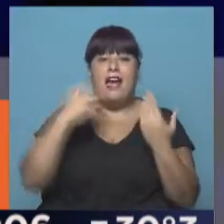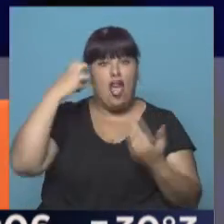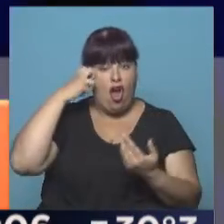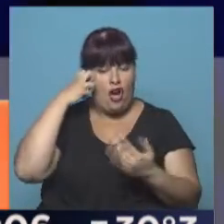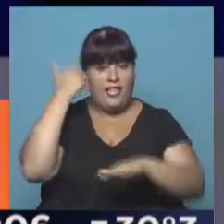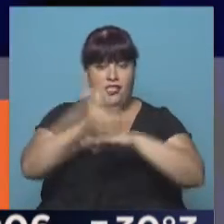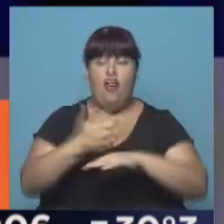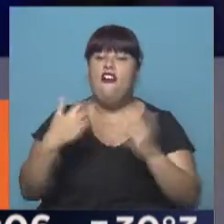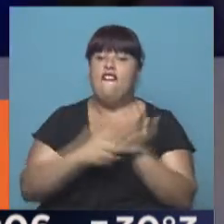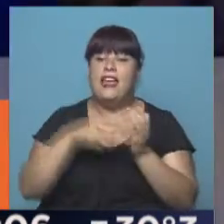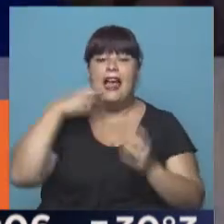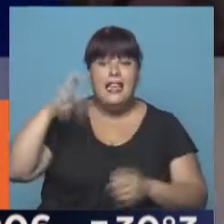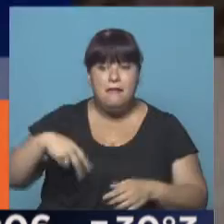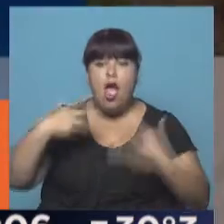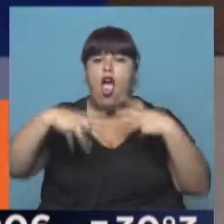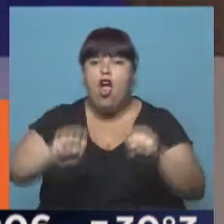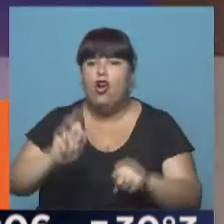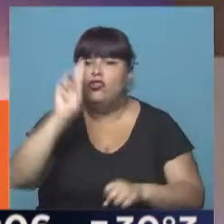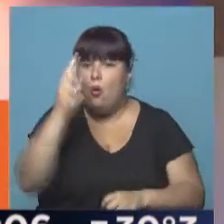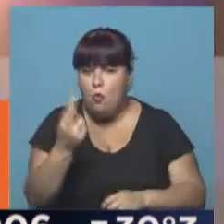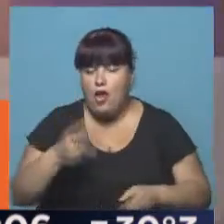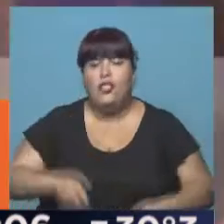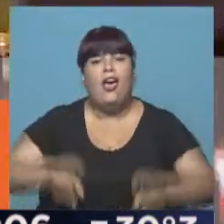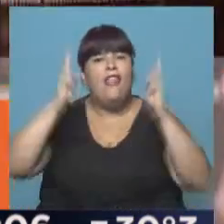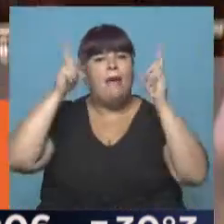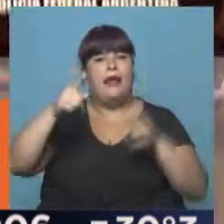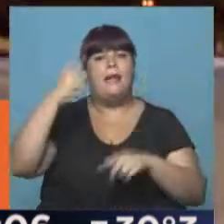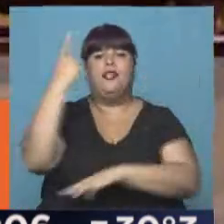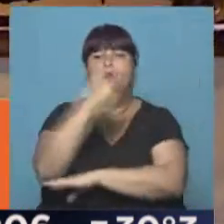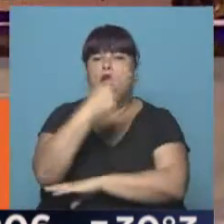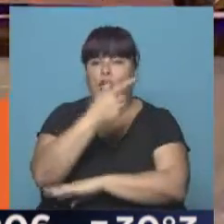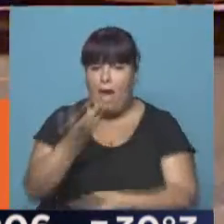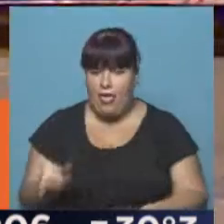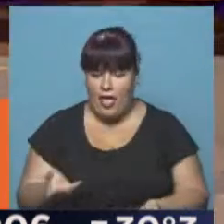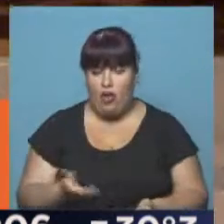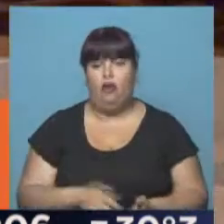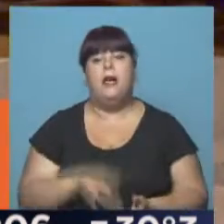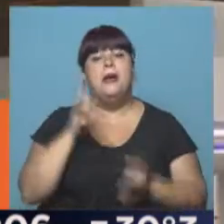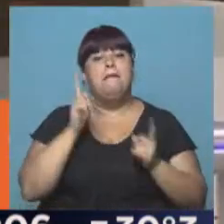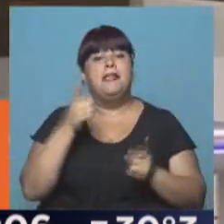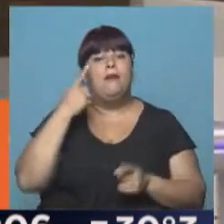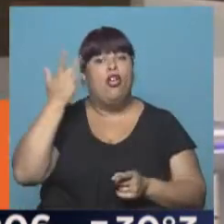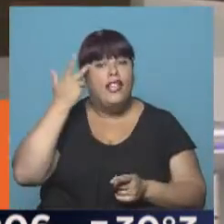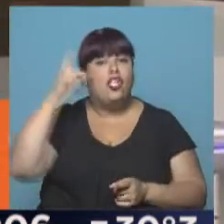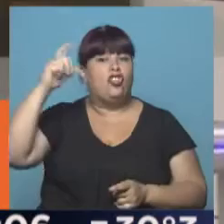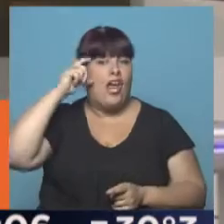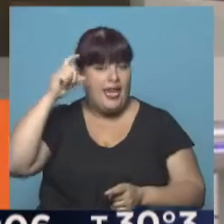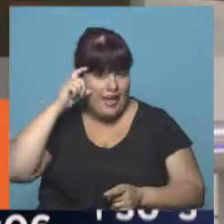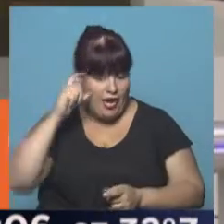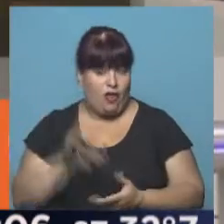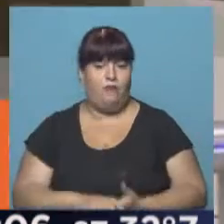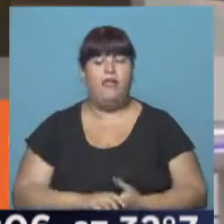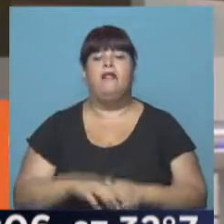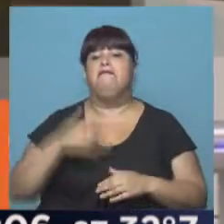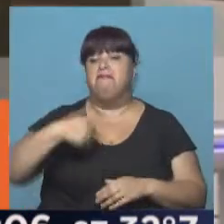Nación, el fiscal Nisman fue encontrado muerto en su departamento de Puerto Madero. fue el 18 de enero.